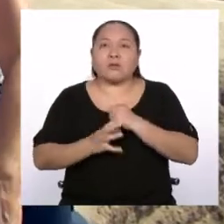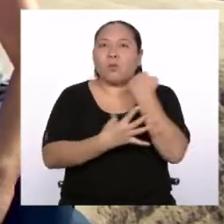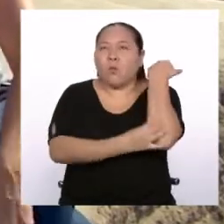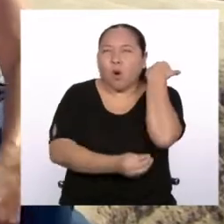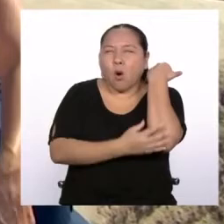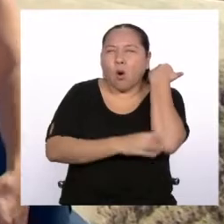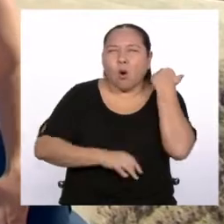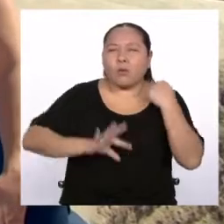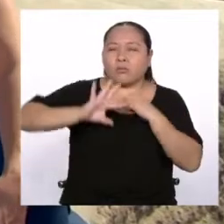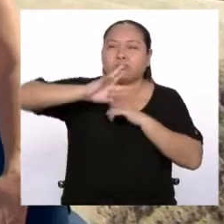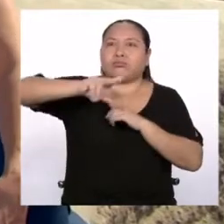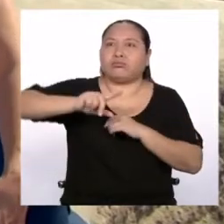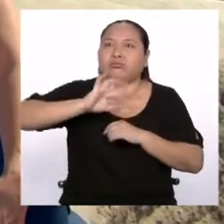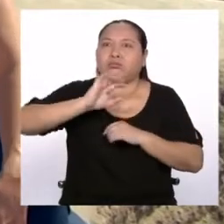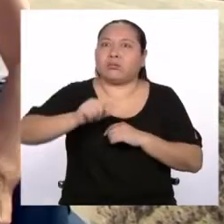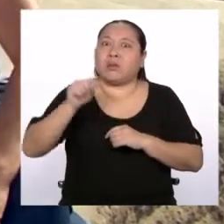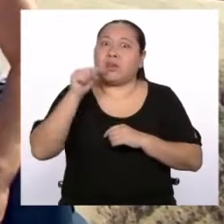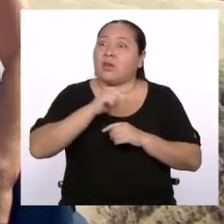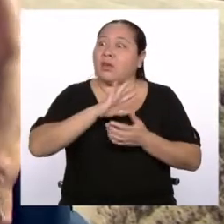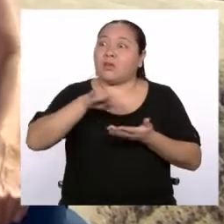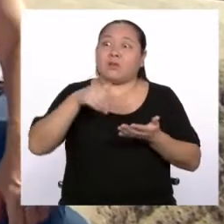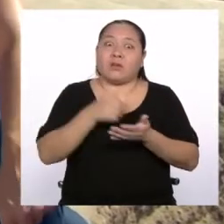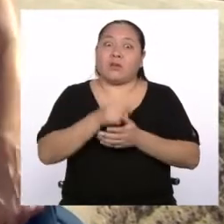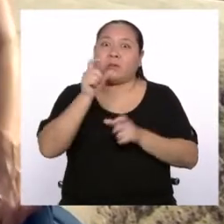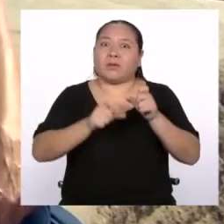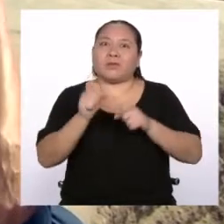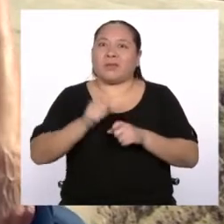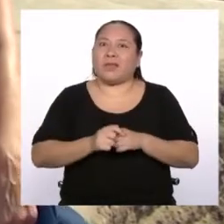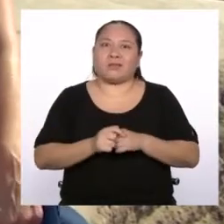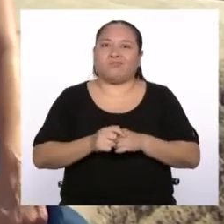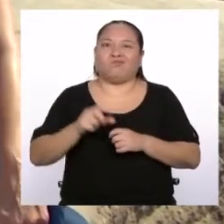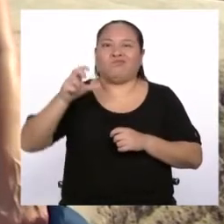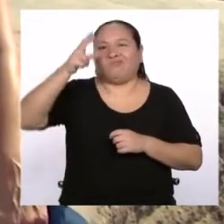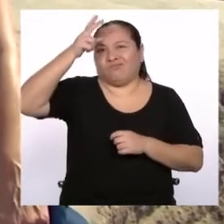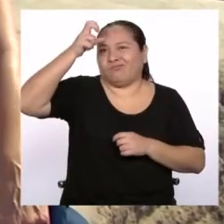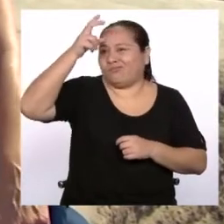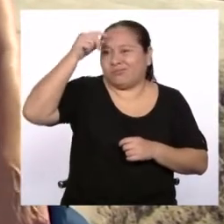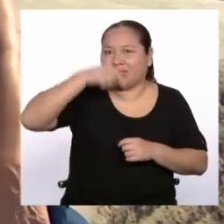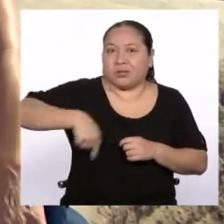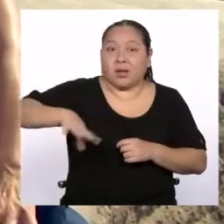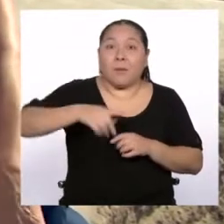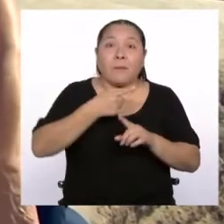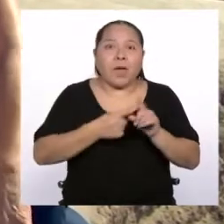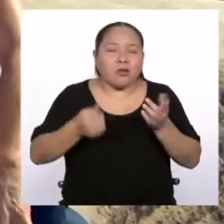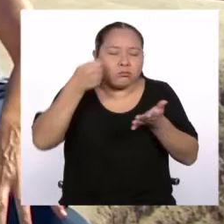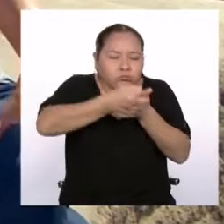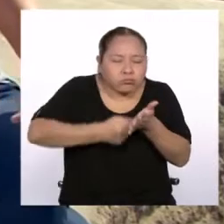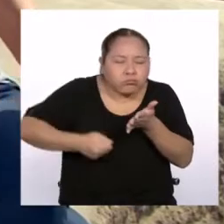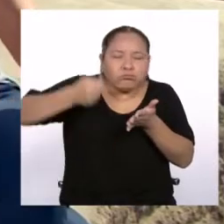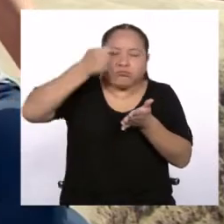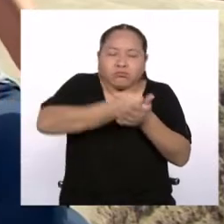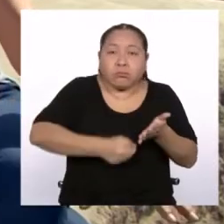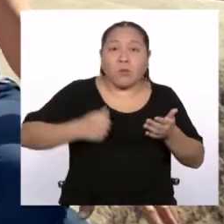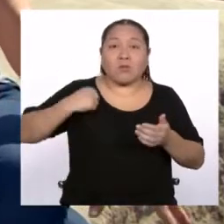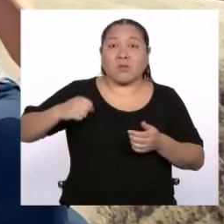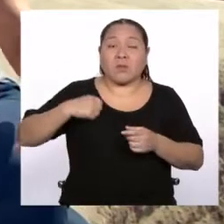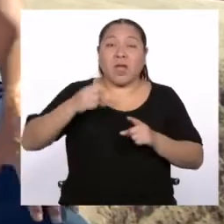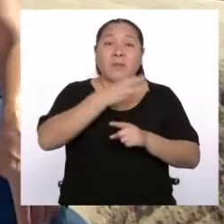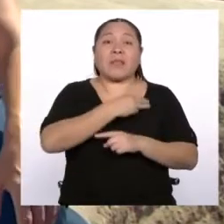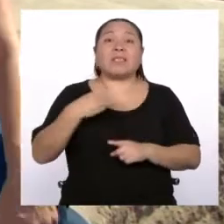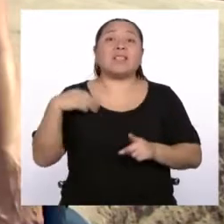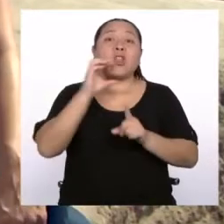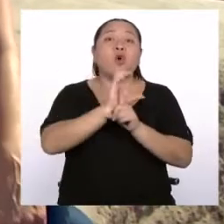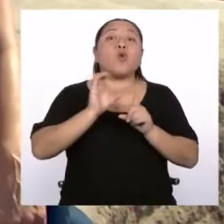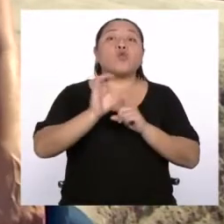de todos los faltosos de los alrededores. Pero gracias a un esfuerzo de la municipalidad, del Ministerio de Cultura y de